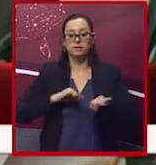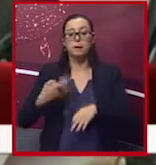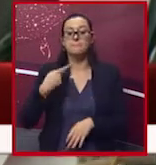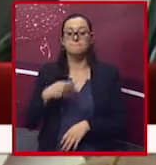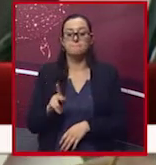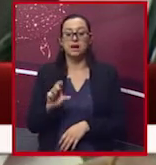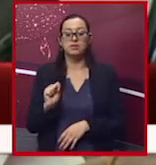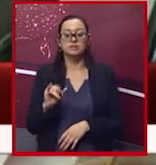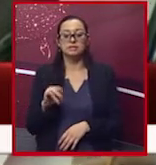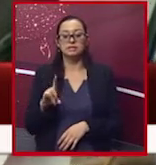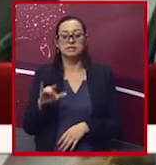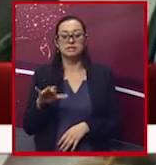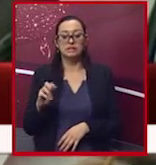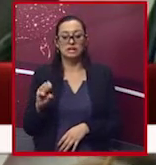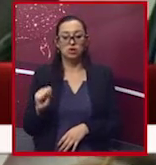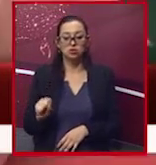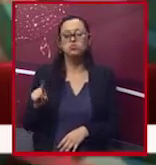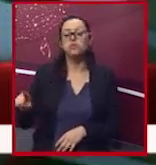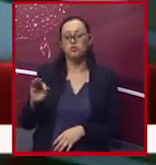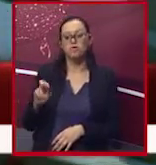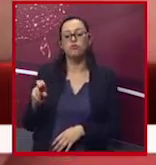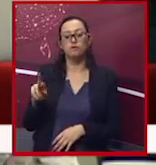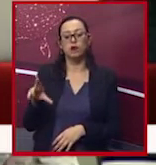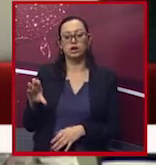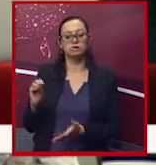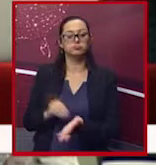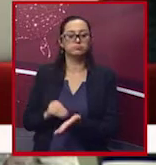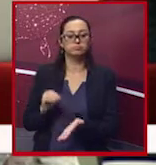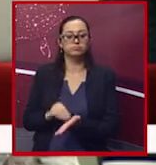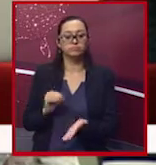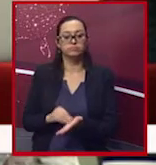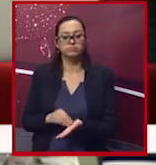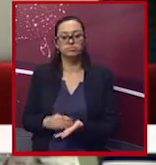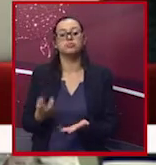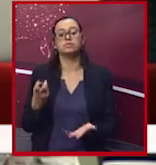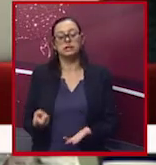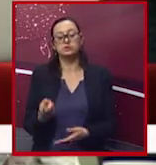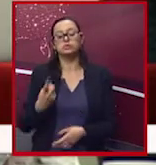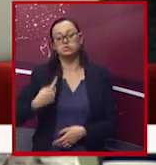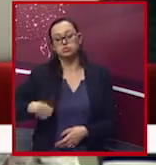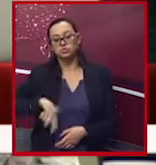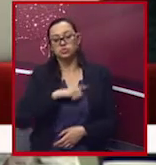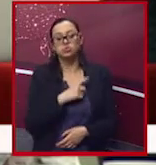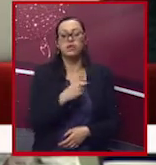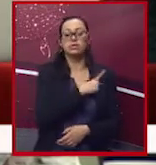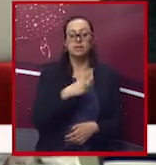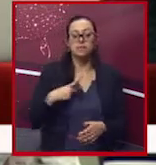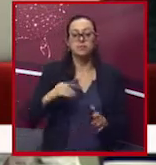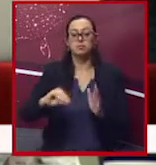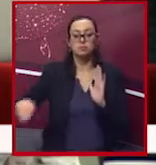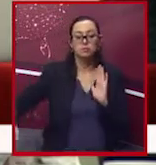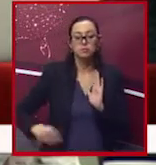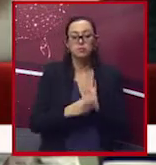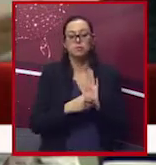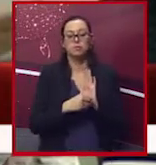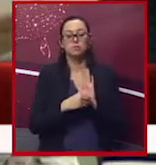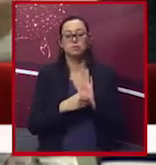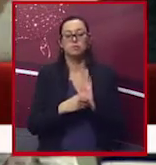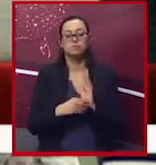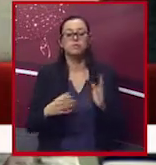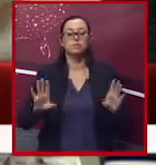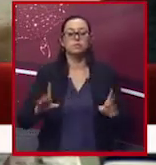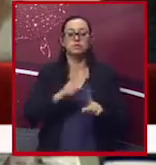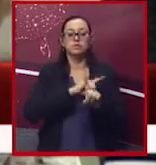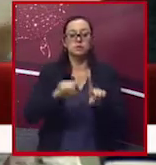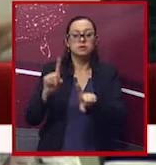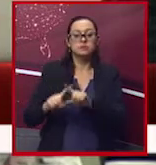síndicos podrían mantener el fuero. Sino que tenemos que entonces incorporar responsabilidades de